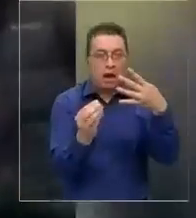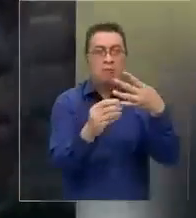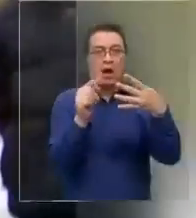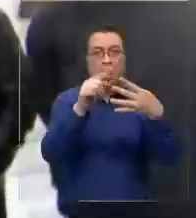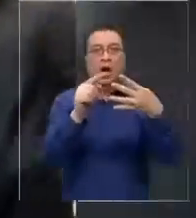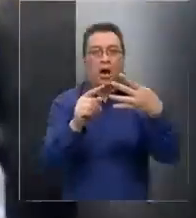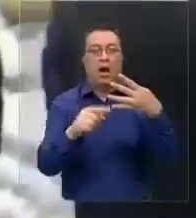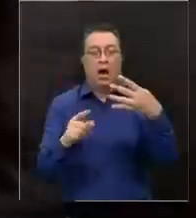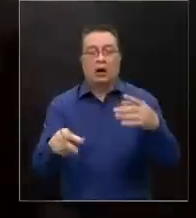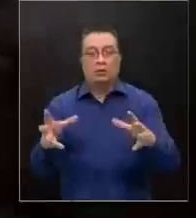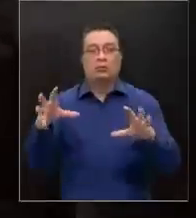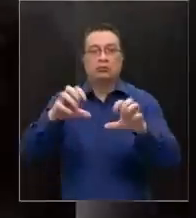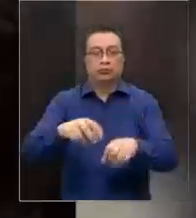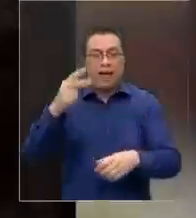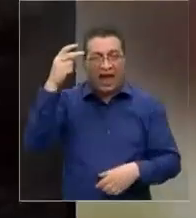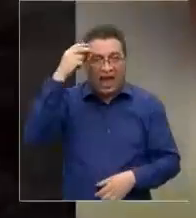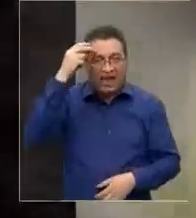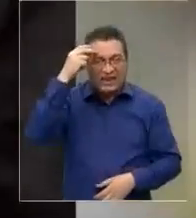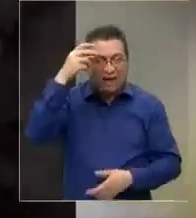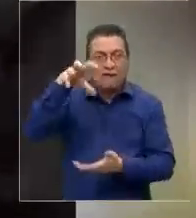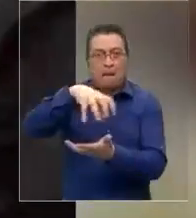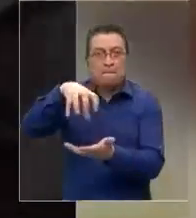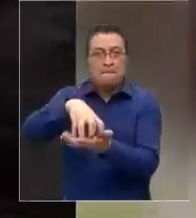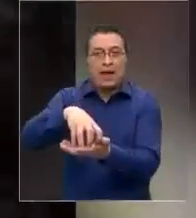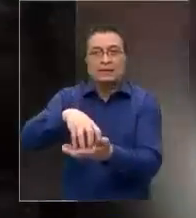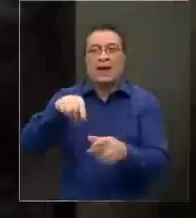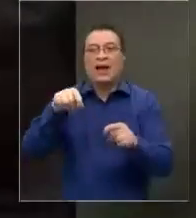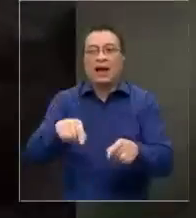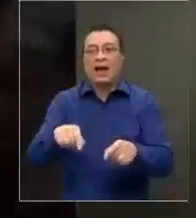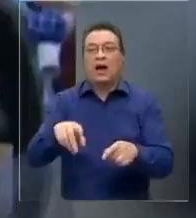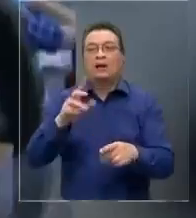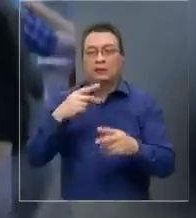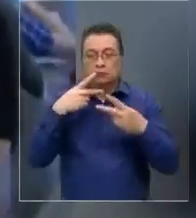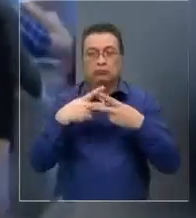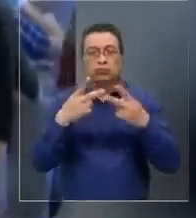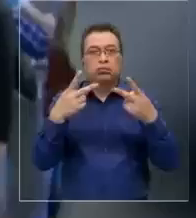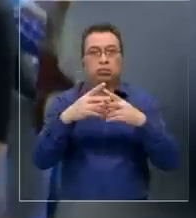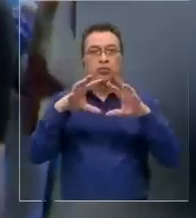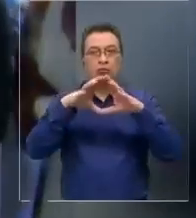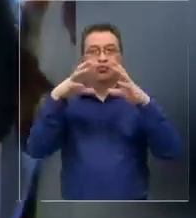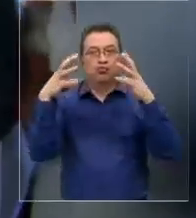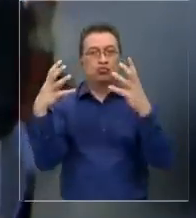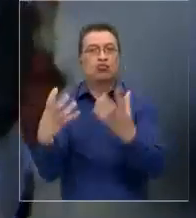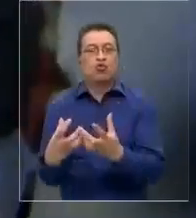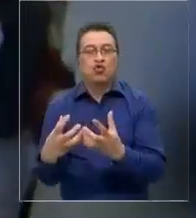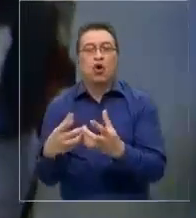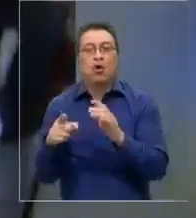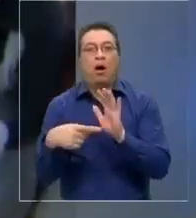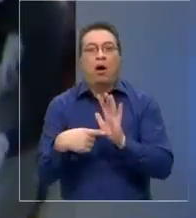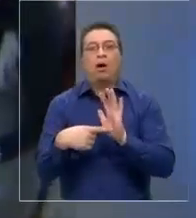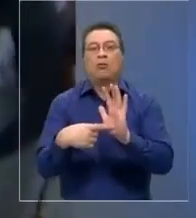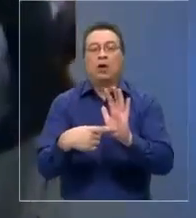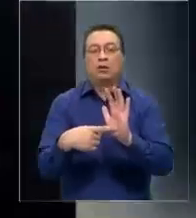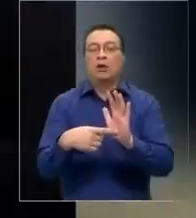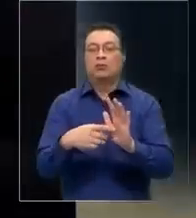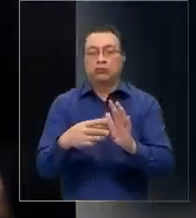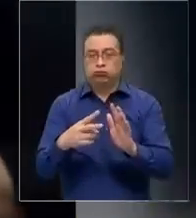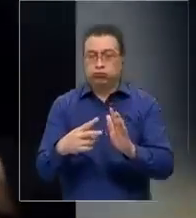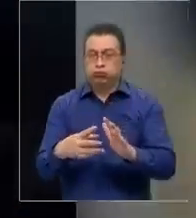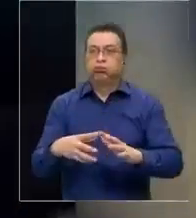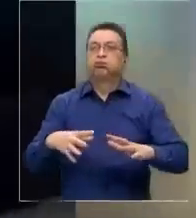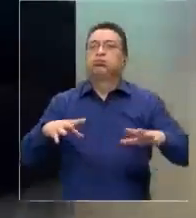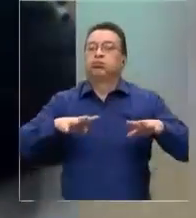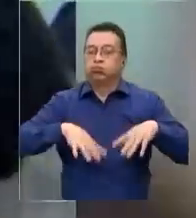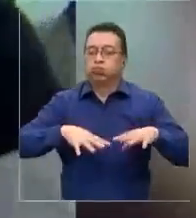el Maidán o plaza principal de Kiev. Imágenes que comenzaron a recorrer el mundo entero y que mostraban un levantamiento popular